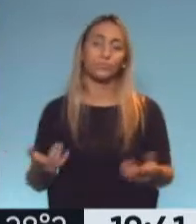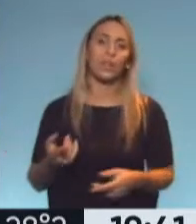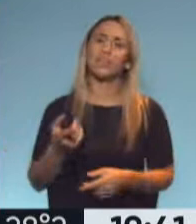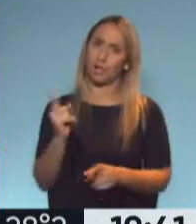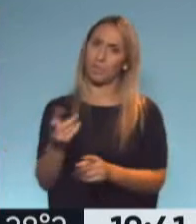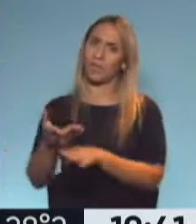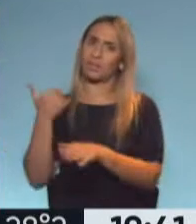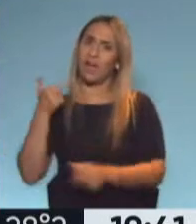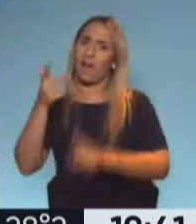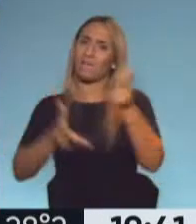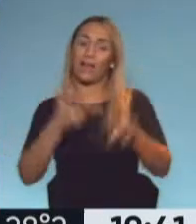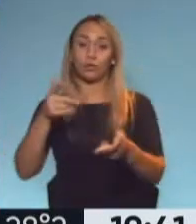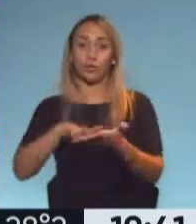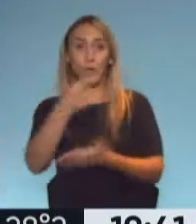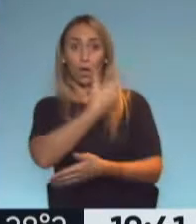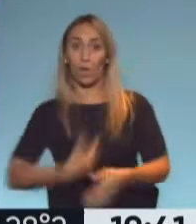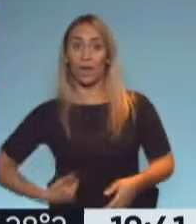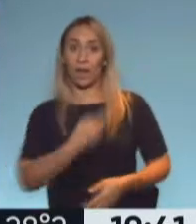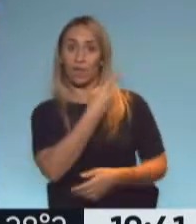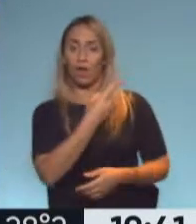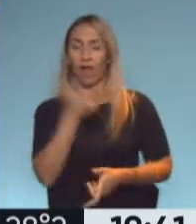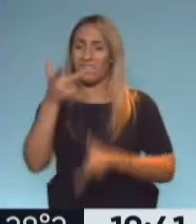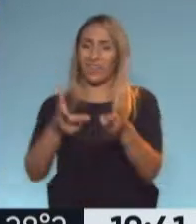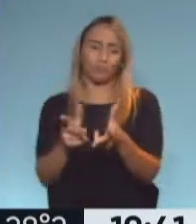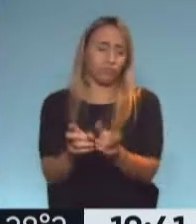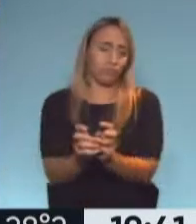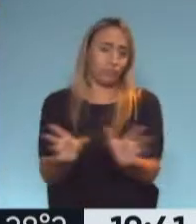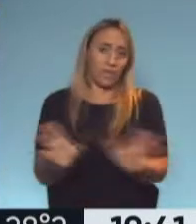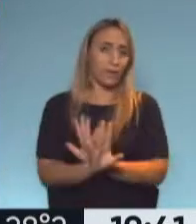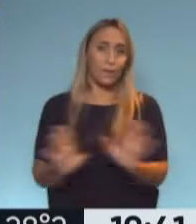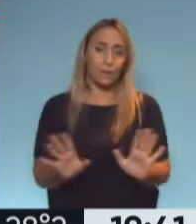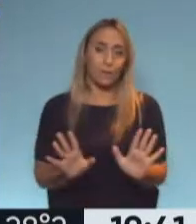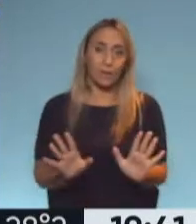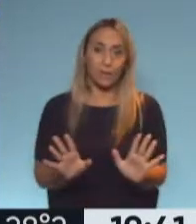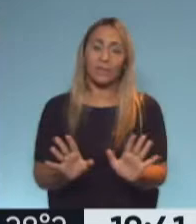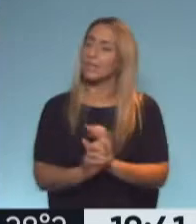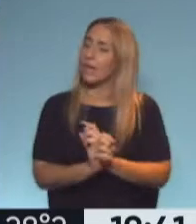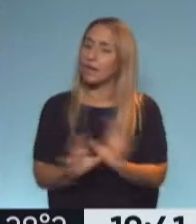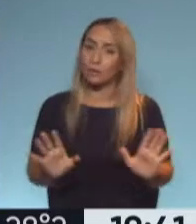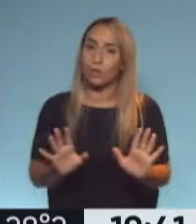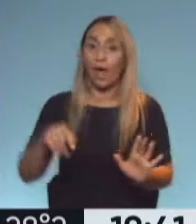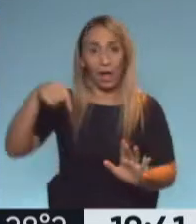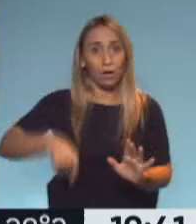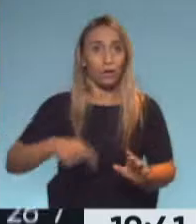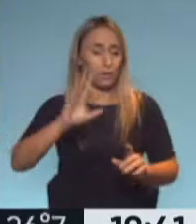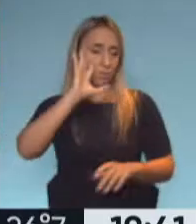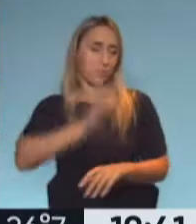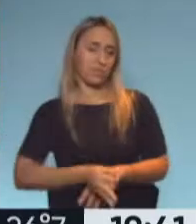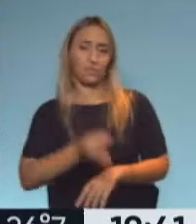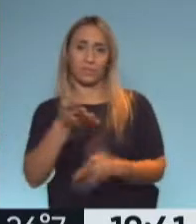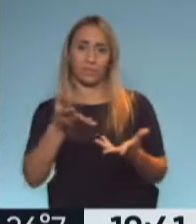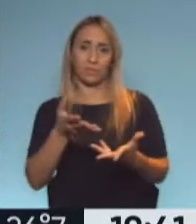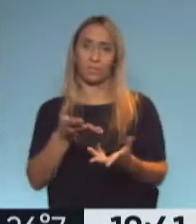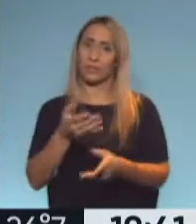inescrupulosa, porque se dijeron barbaridades que hoy están siendo claramente puestas a la luz la falsedad de